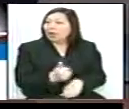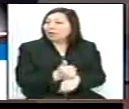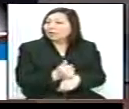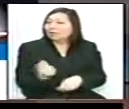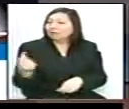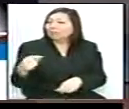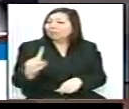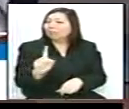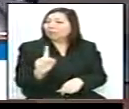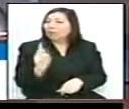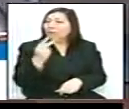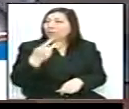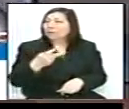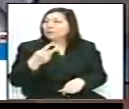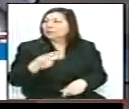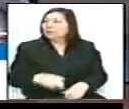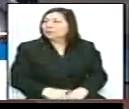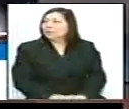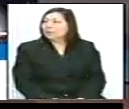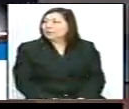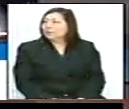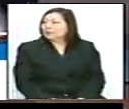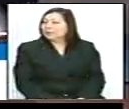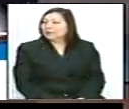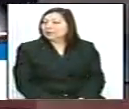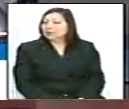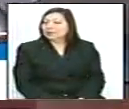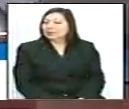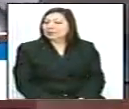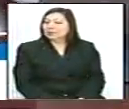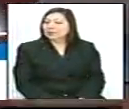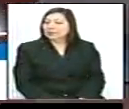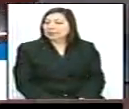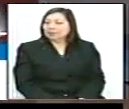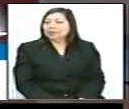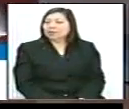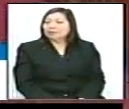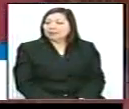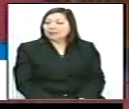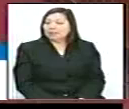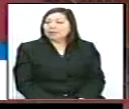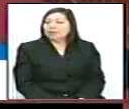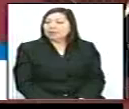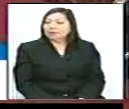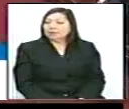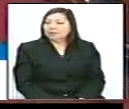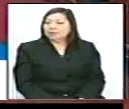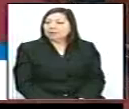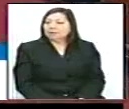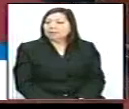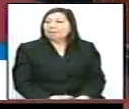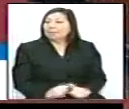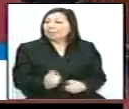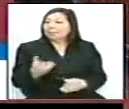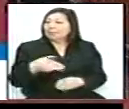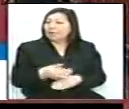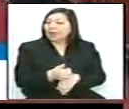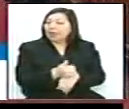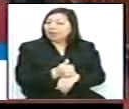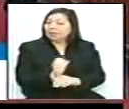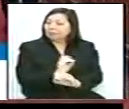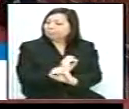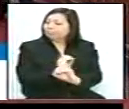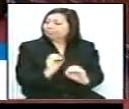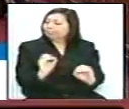asesores no. Por favor, abran el acceso a la puerta para que los congresistas puedan salir, pero que no ingrese ningún asesor de